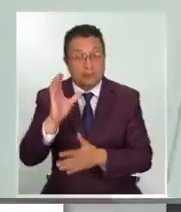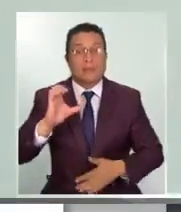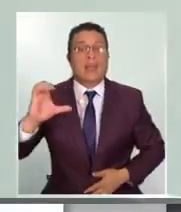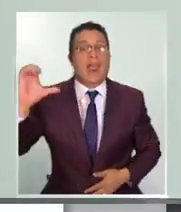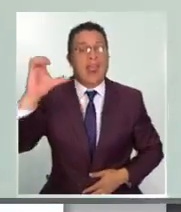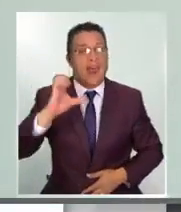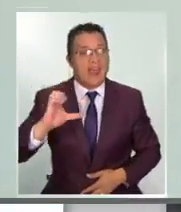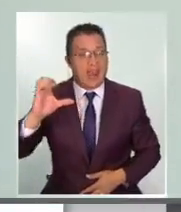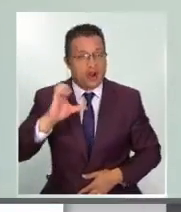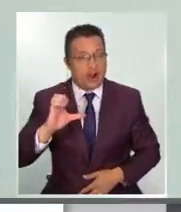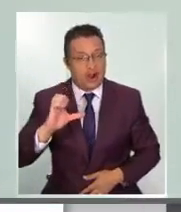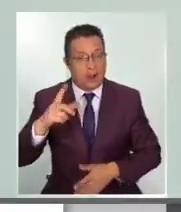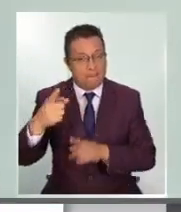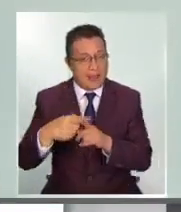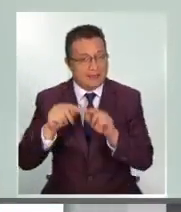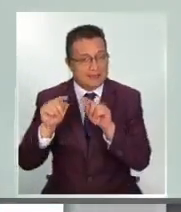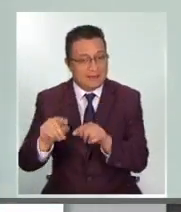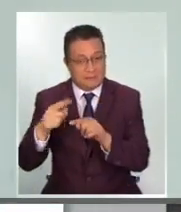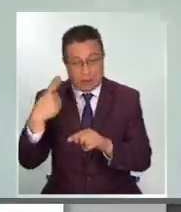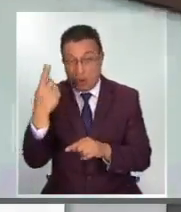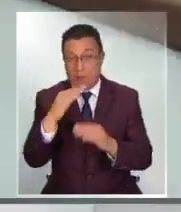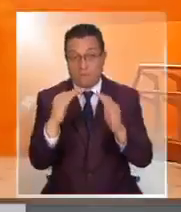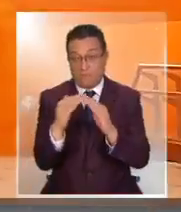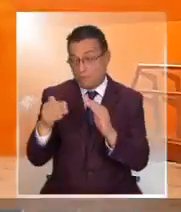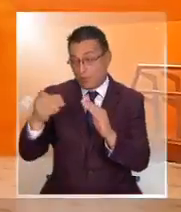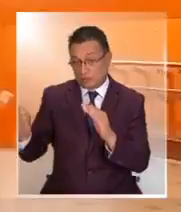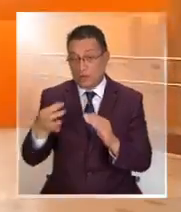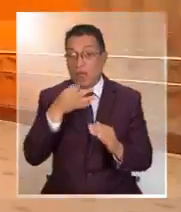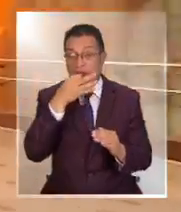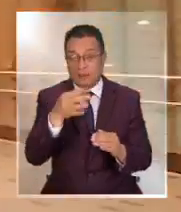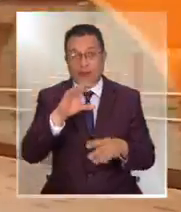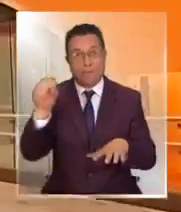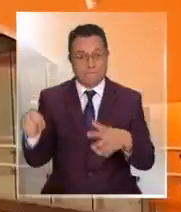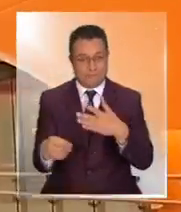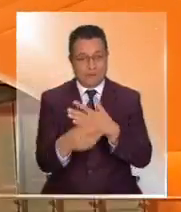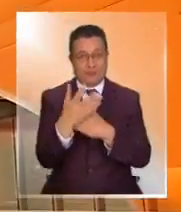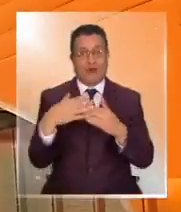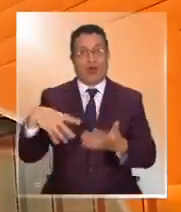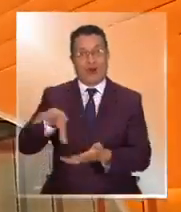Una inauguración que, tal como dicen sus vecinos, viene incluso a modernizar sus comunas.